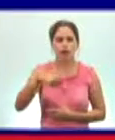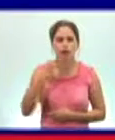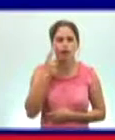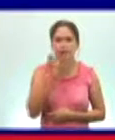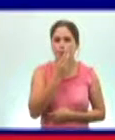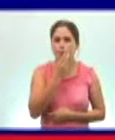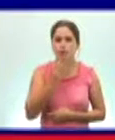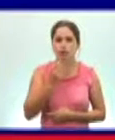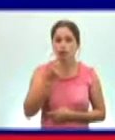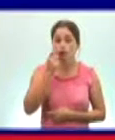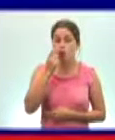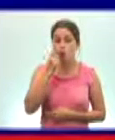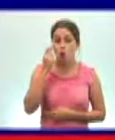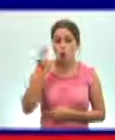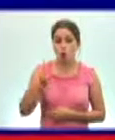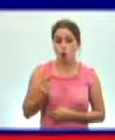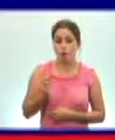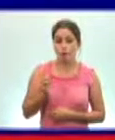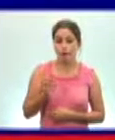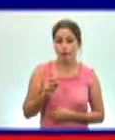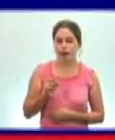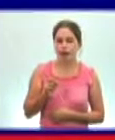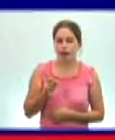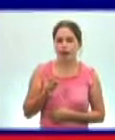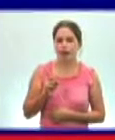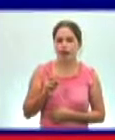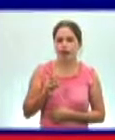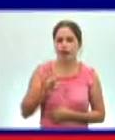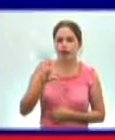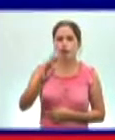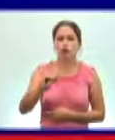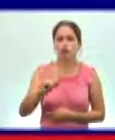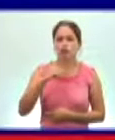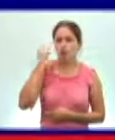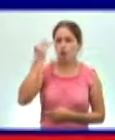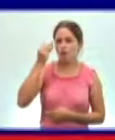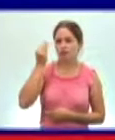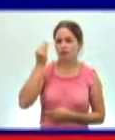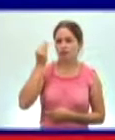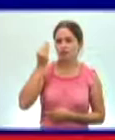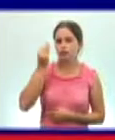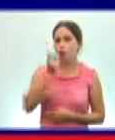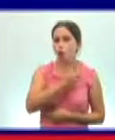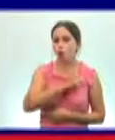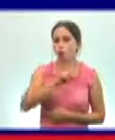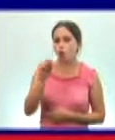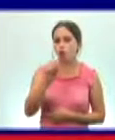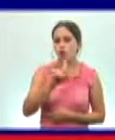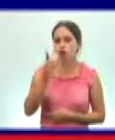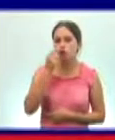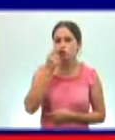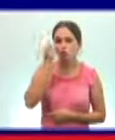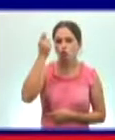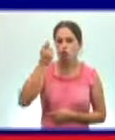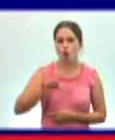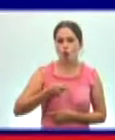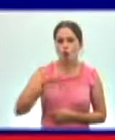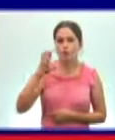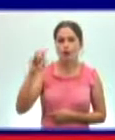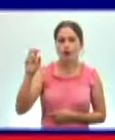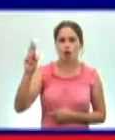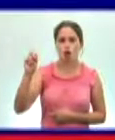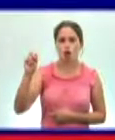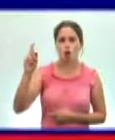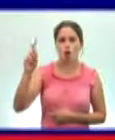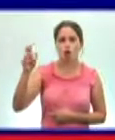piensa o no se atreve a decir lo que piensa, no es un hombre honrado. No hay honradez en quien oculta lo